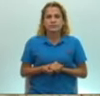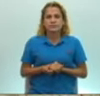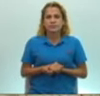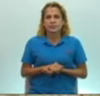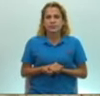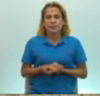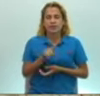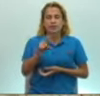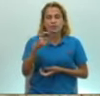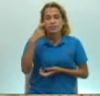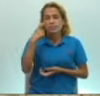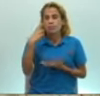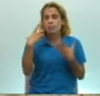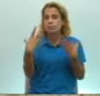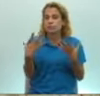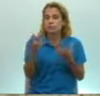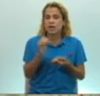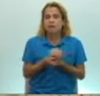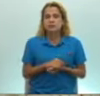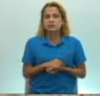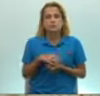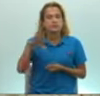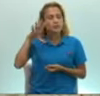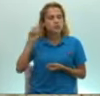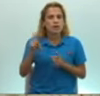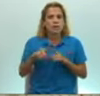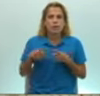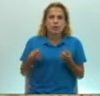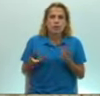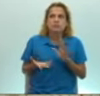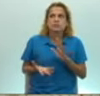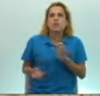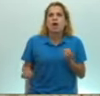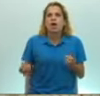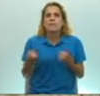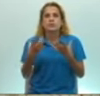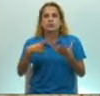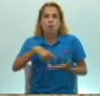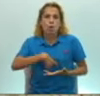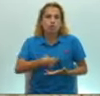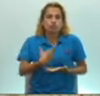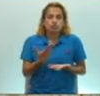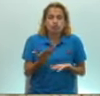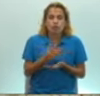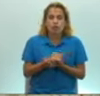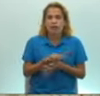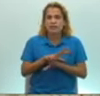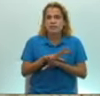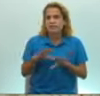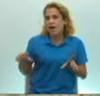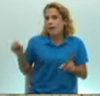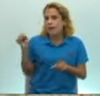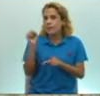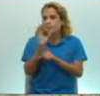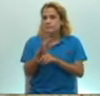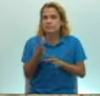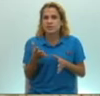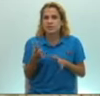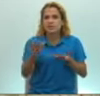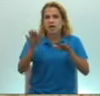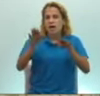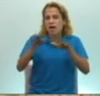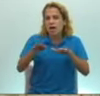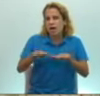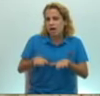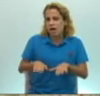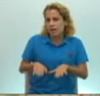la técnica y el artesanado. Fíjense cómo esto es importante que lo entendemos, muchachos, porque si hay un esplendor ciertamente en orden cultural, ya